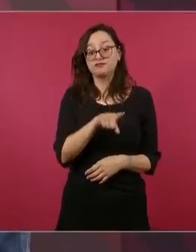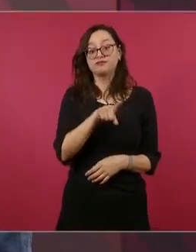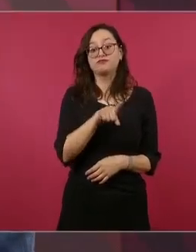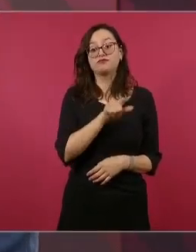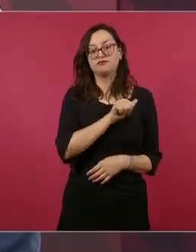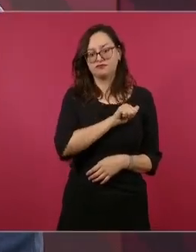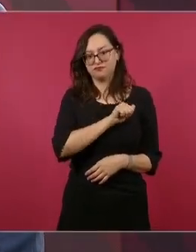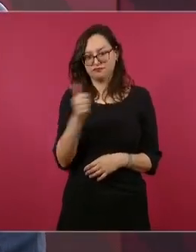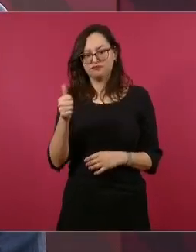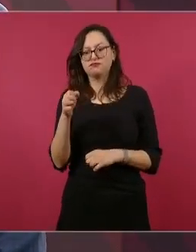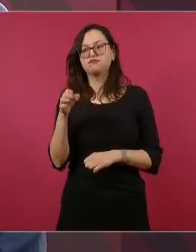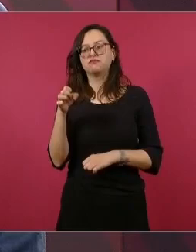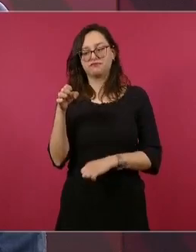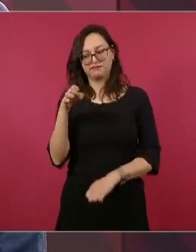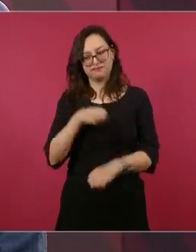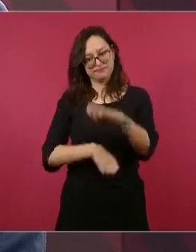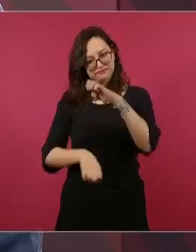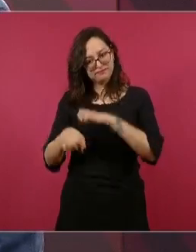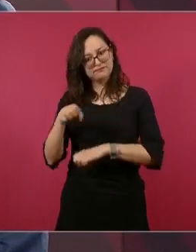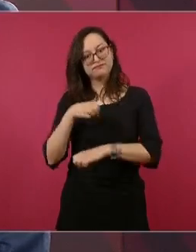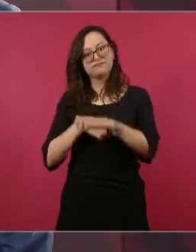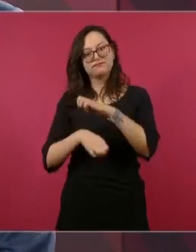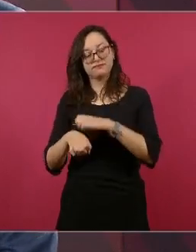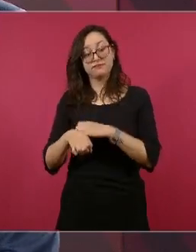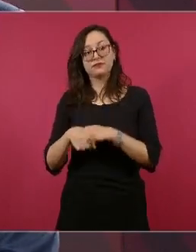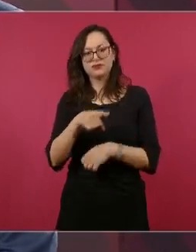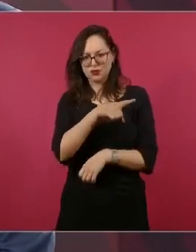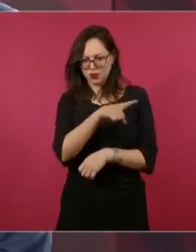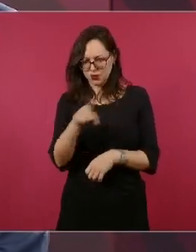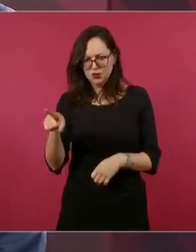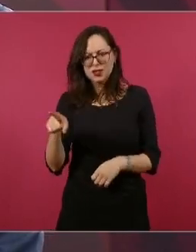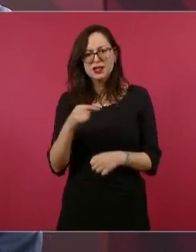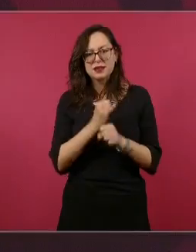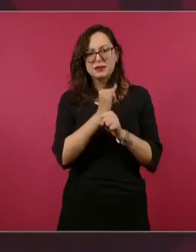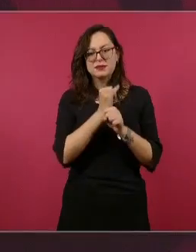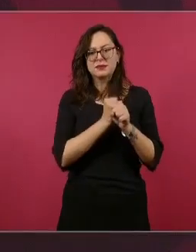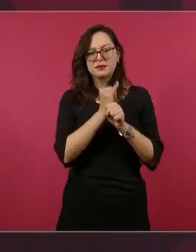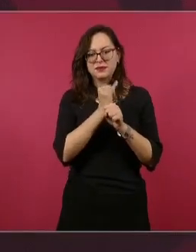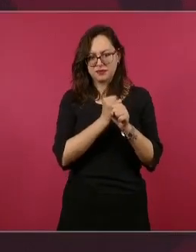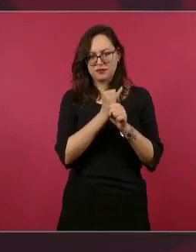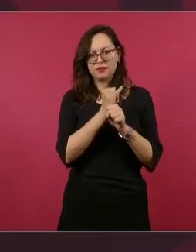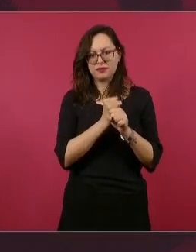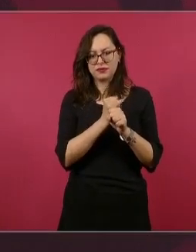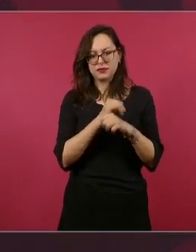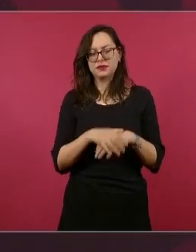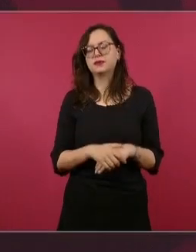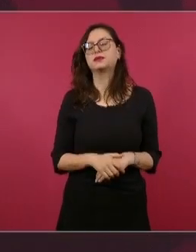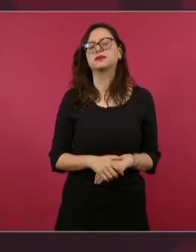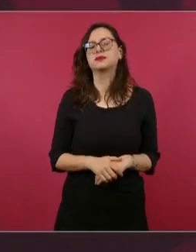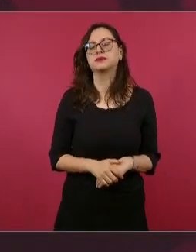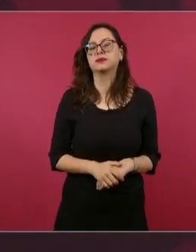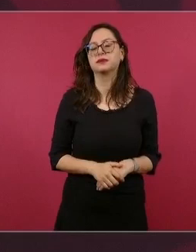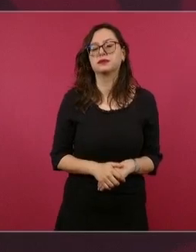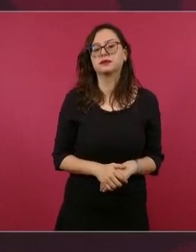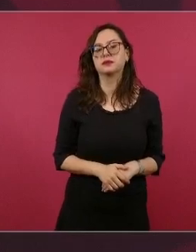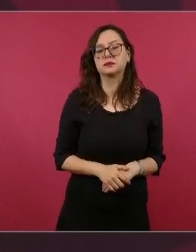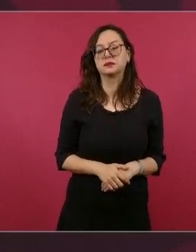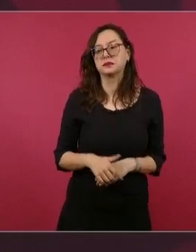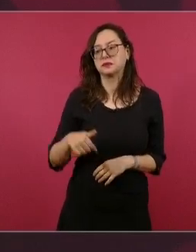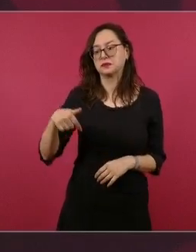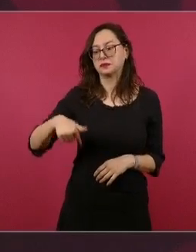busquen que apenas se empezó a hablar de